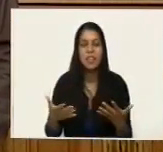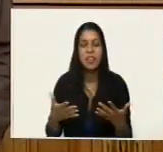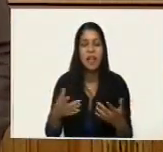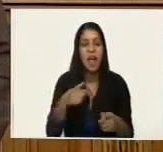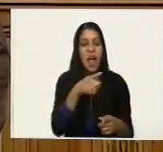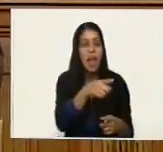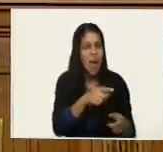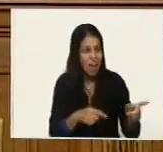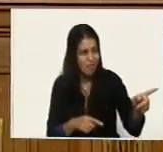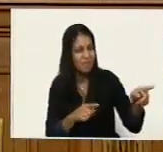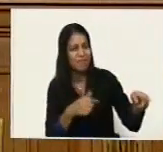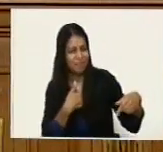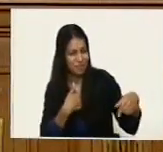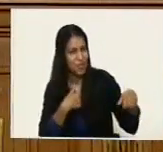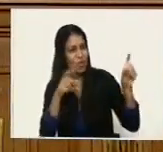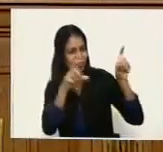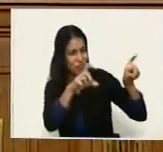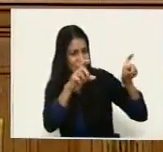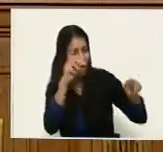Bravo.